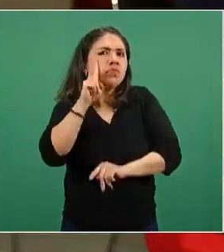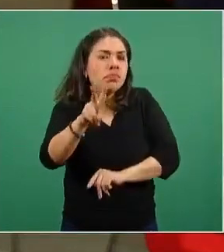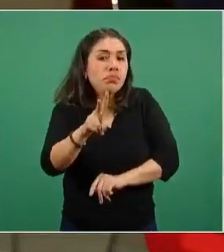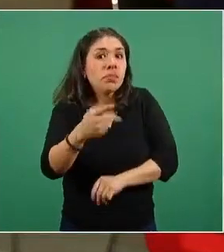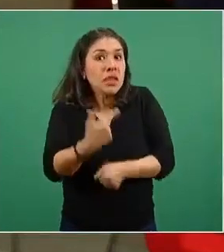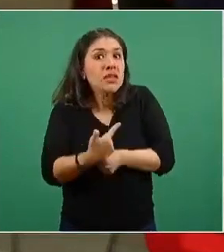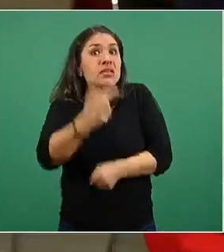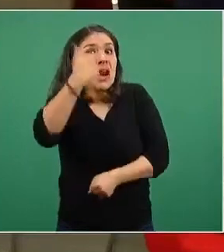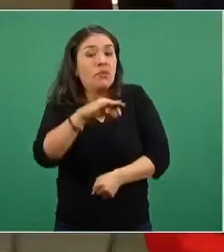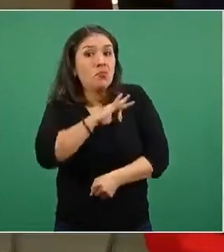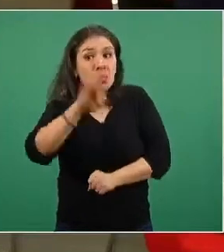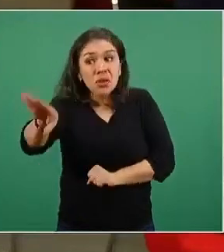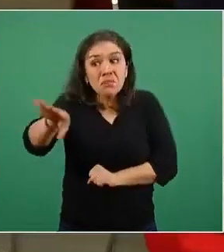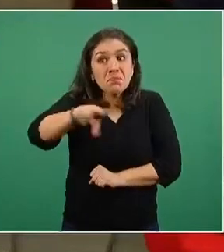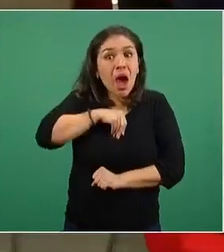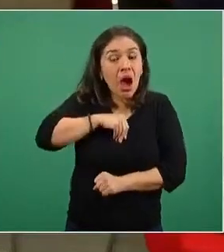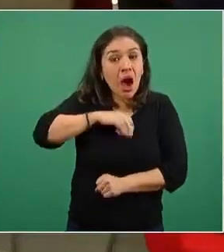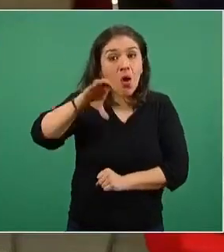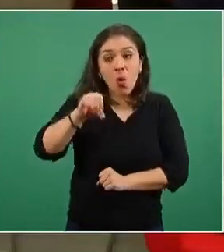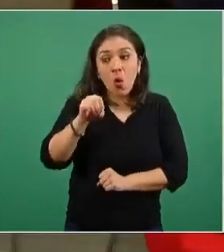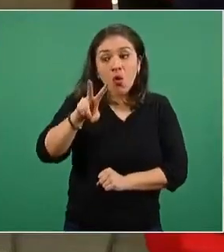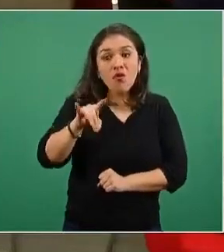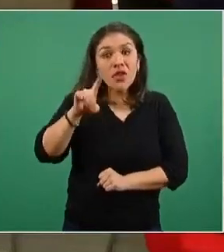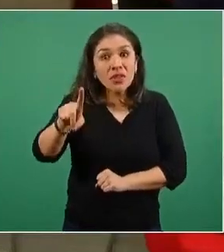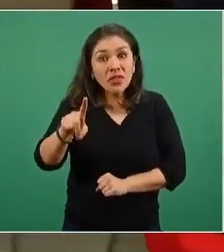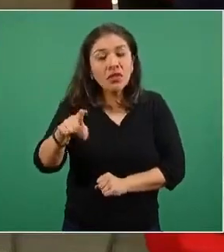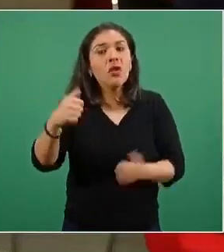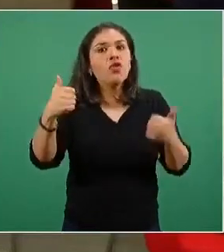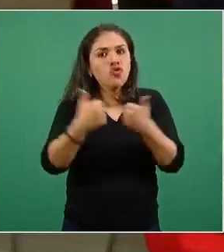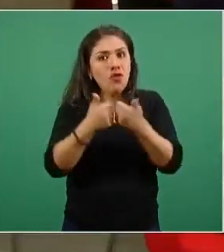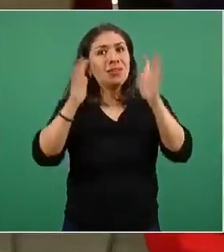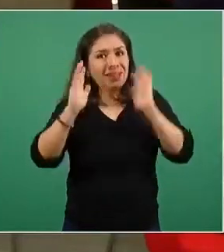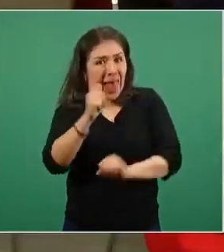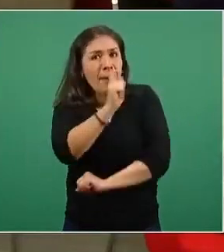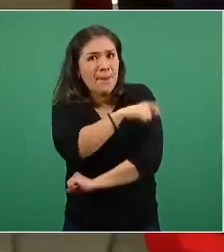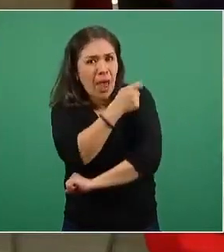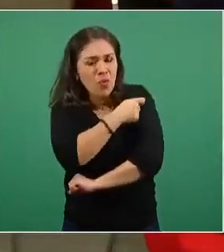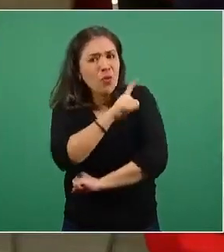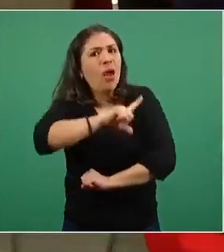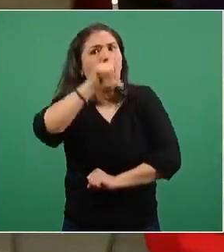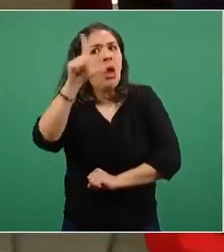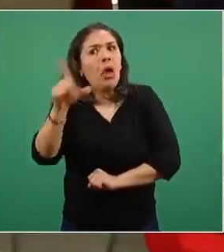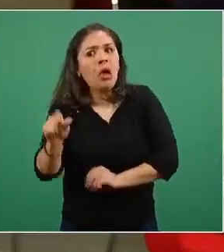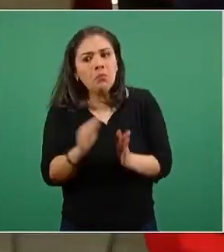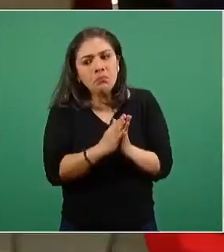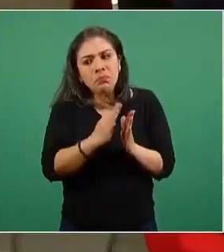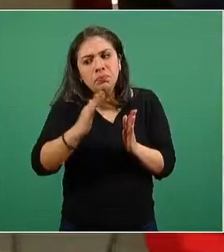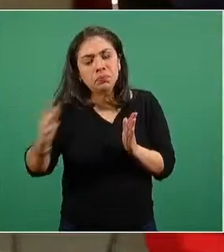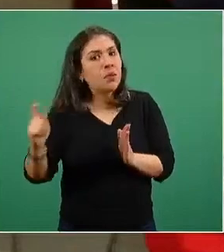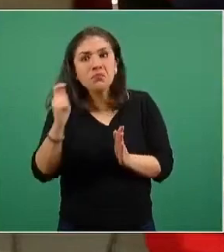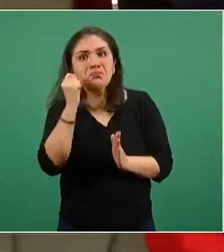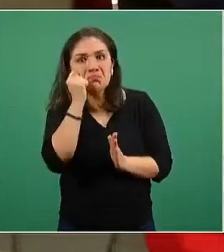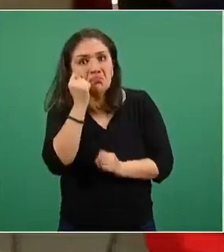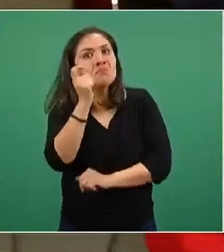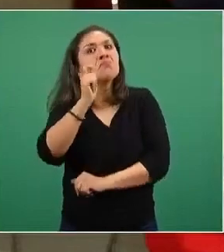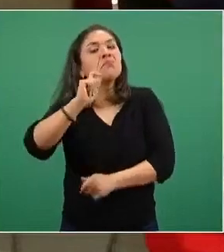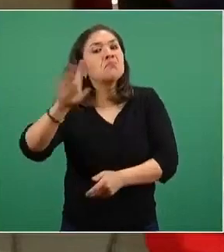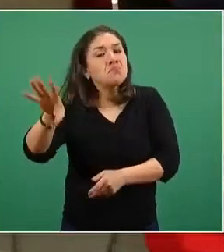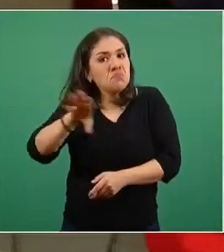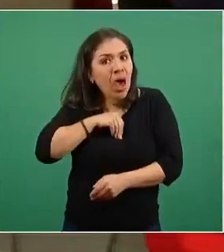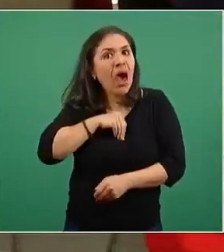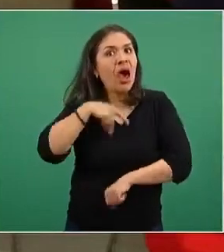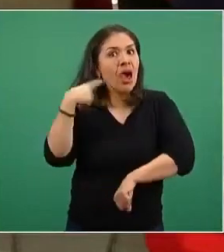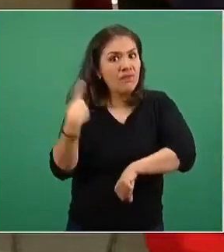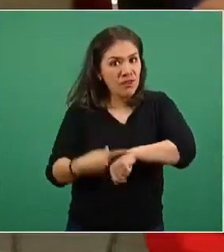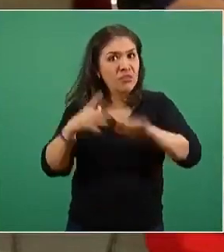hayan contagiado de COVID a pesar de haberse aplicado la primera vacuna? Es decir, finalmente la